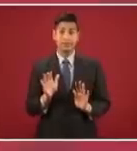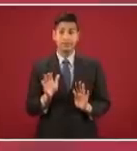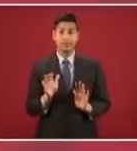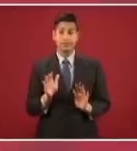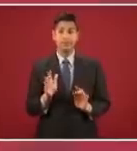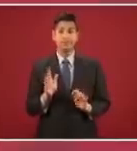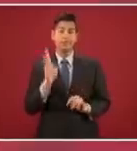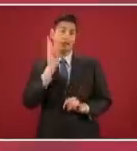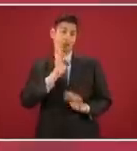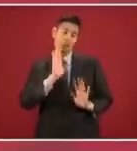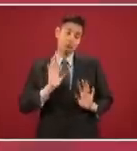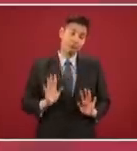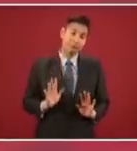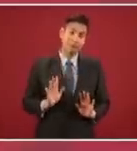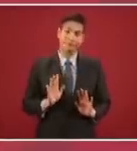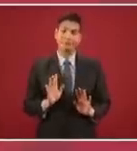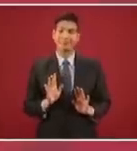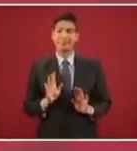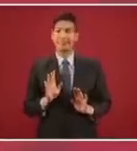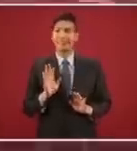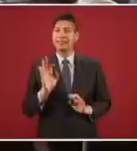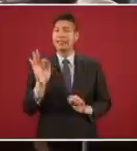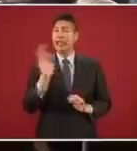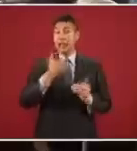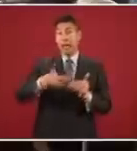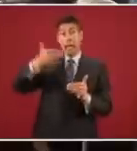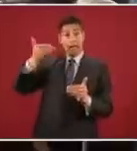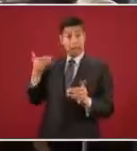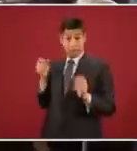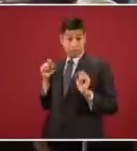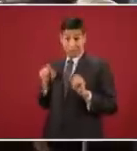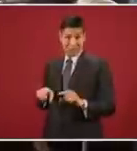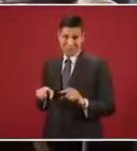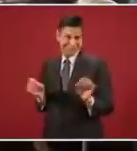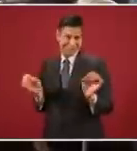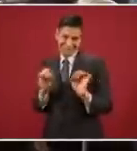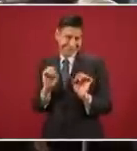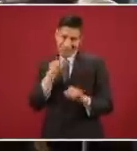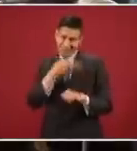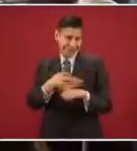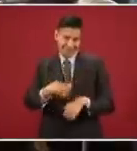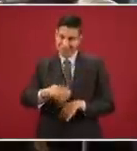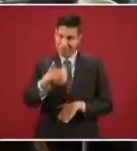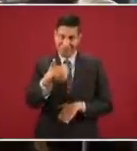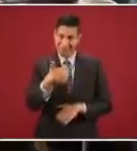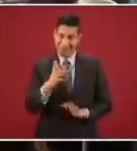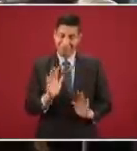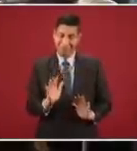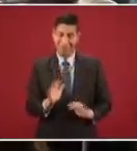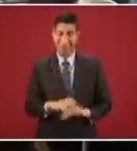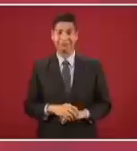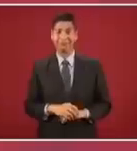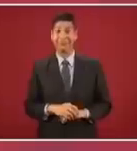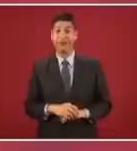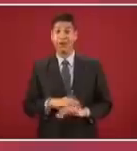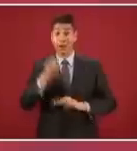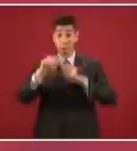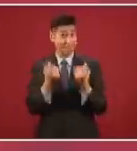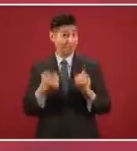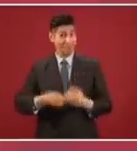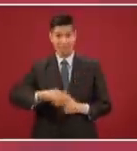A ver, ¿había algún antecedente así? Presidente. ¿En México? ¿En el